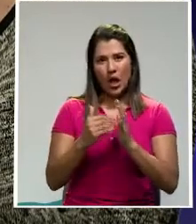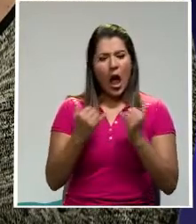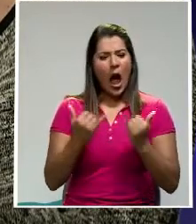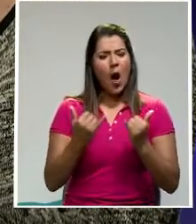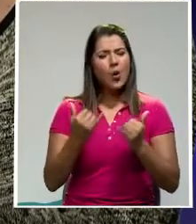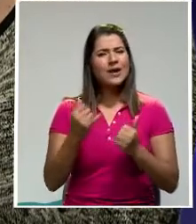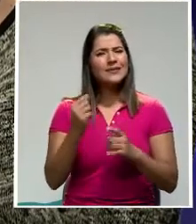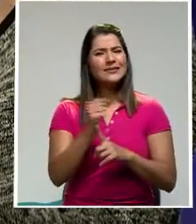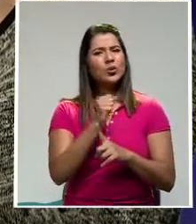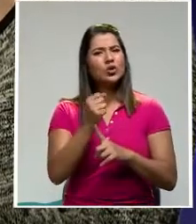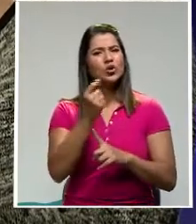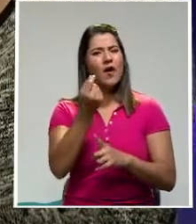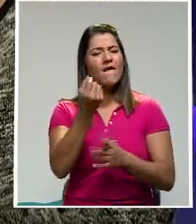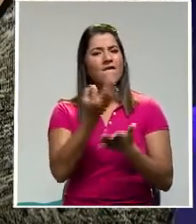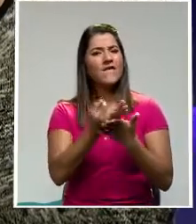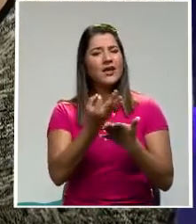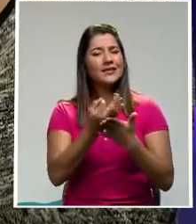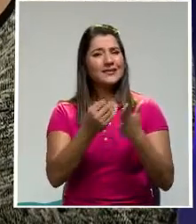finanzas del ICE?